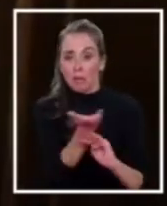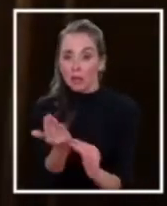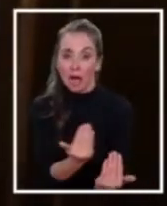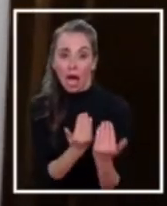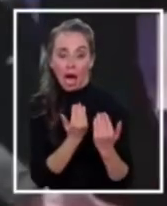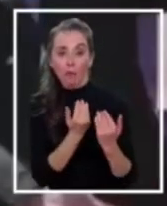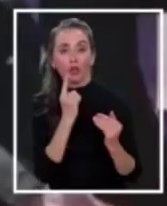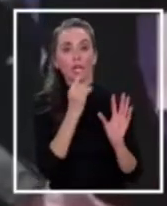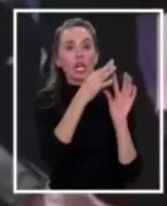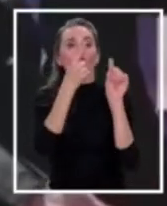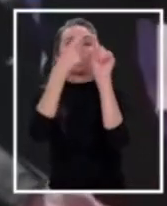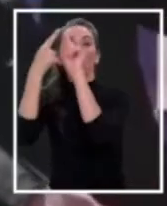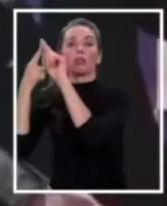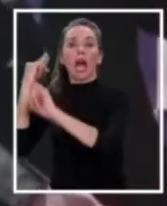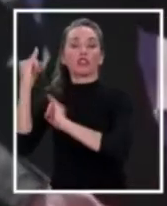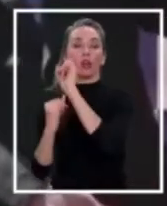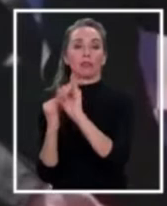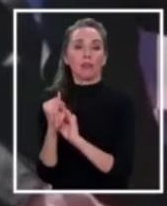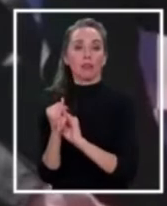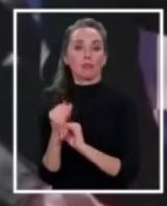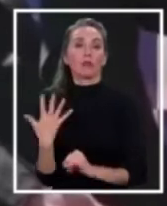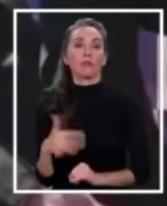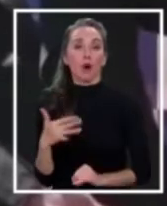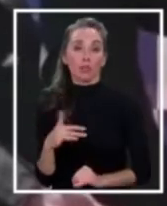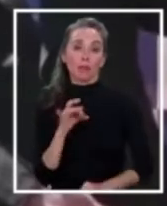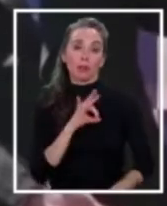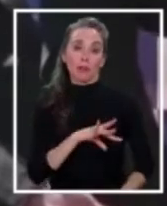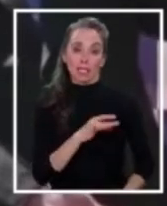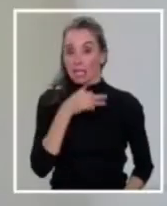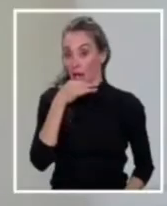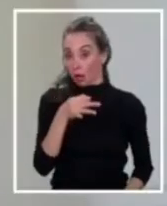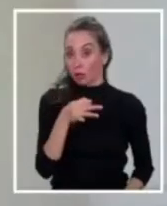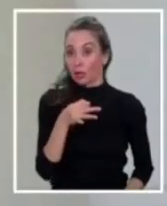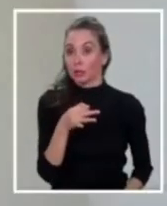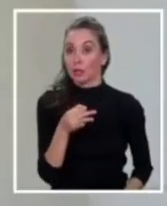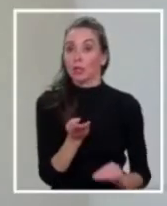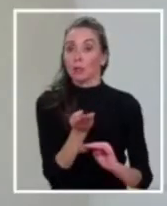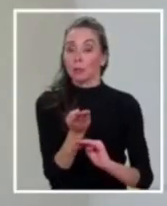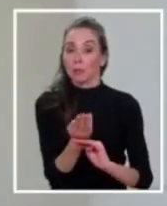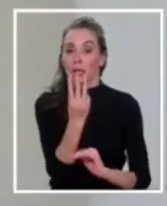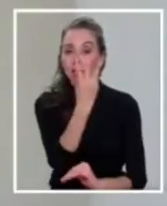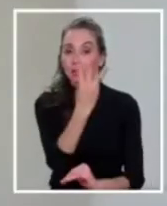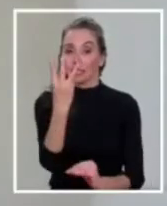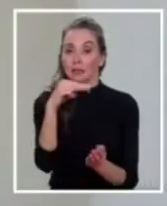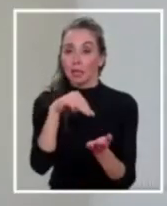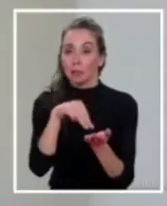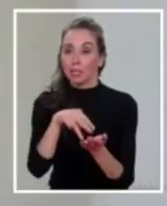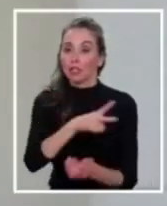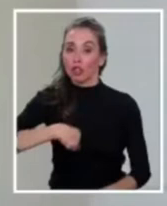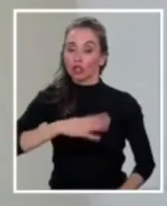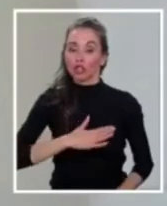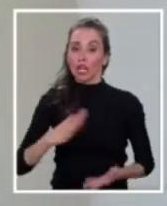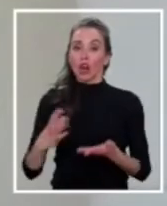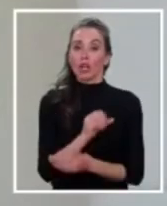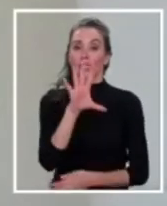Sus nexos internacionales, dice, son fundamentales para Chile. Mira, se piden 33.000, pero nosotros queremos llegar